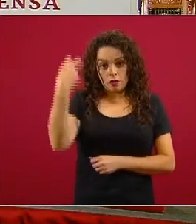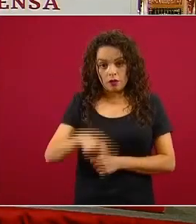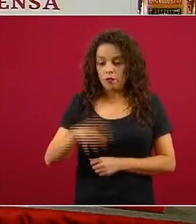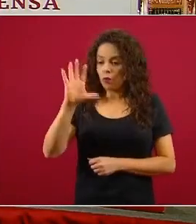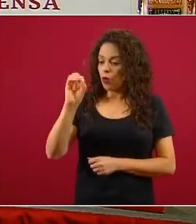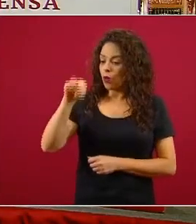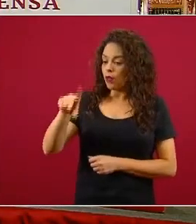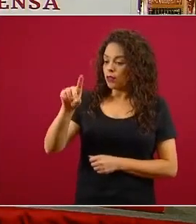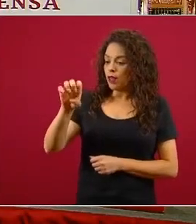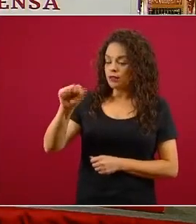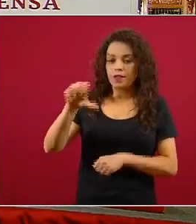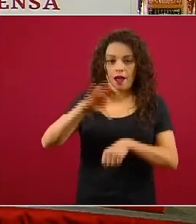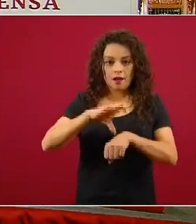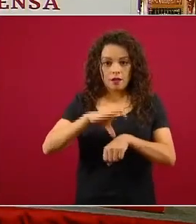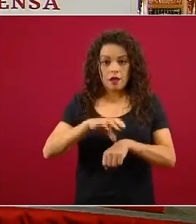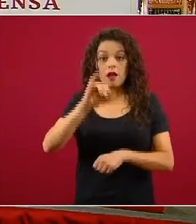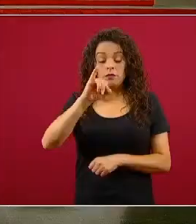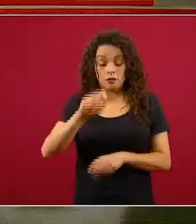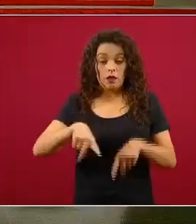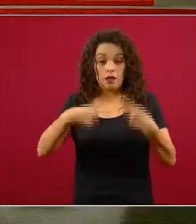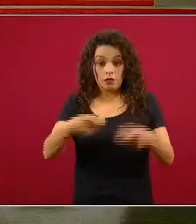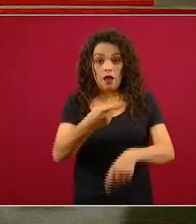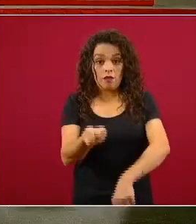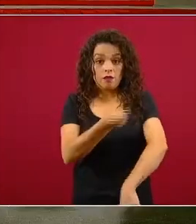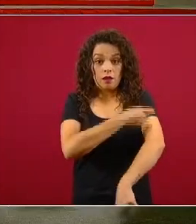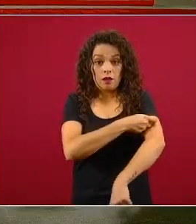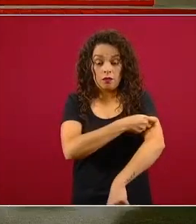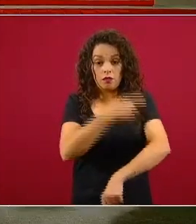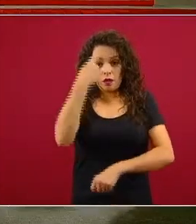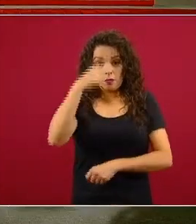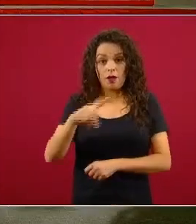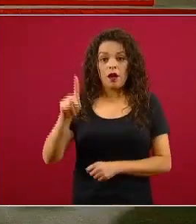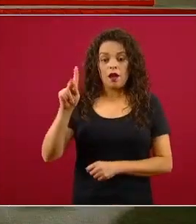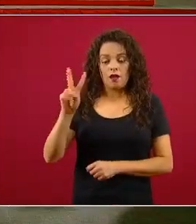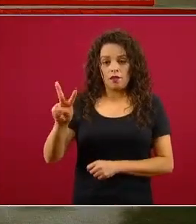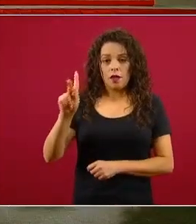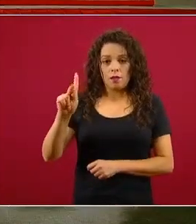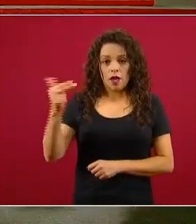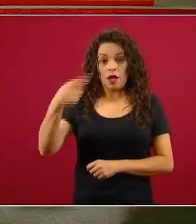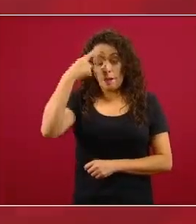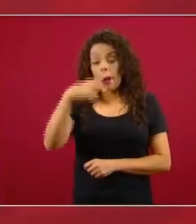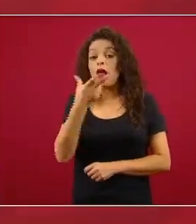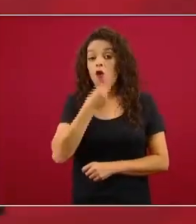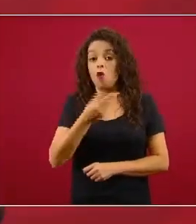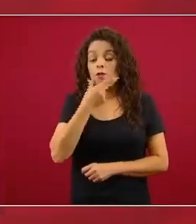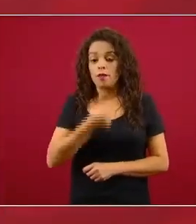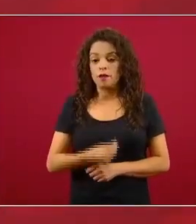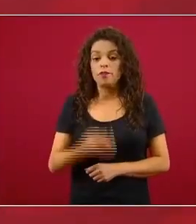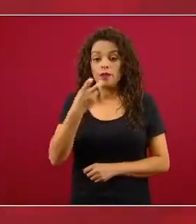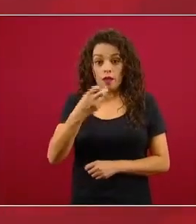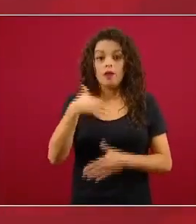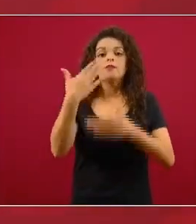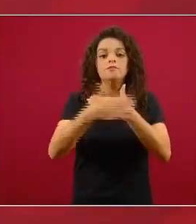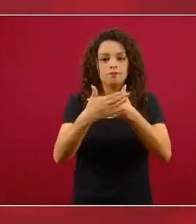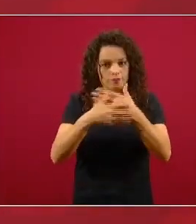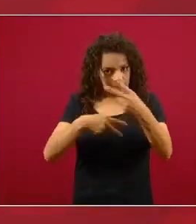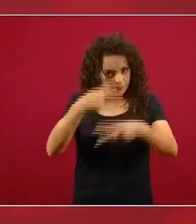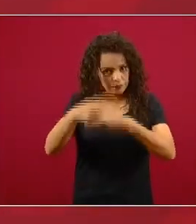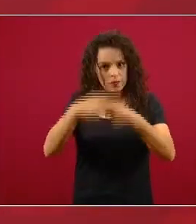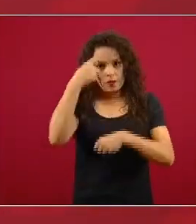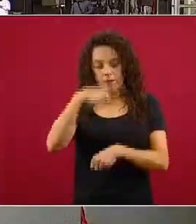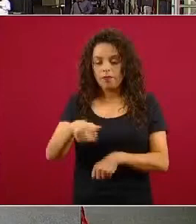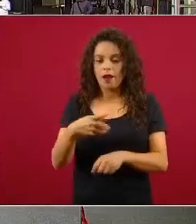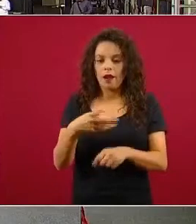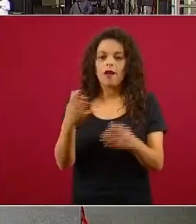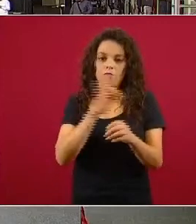Condesa, sí se aplica la vacuna contra VPH también para los varones. Y hacia eso vamos, hacia esa tendencia.